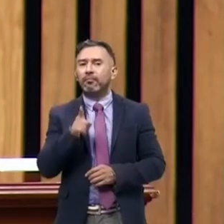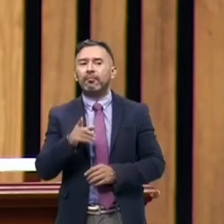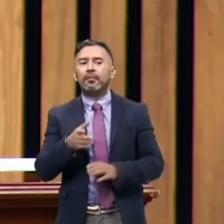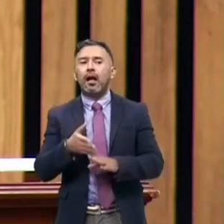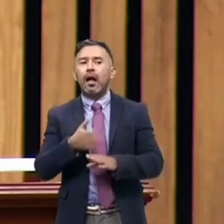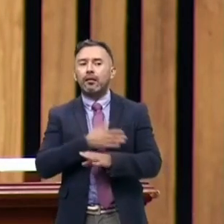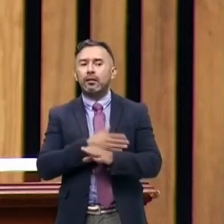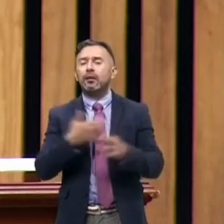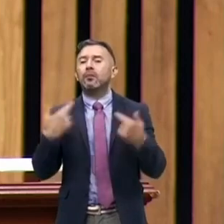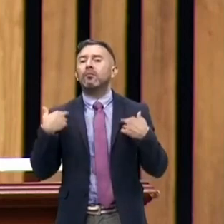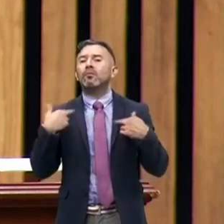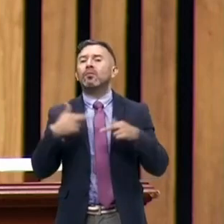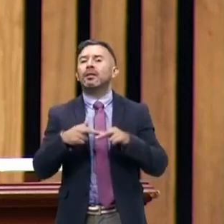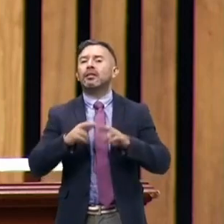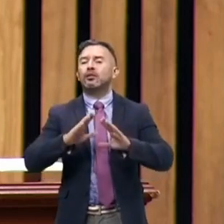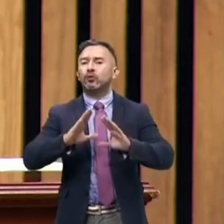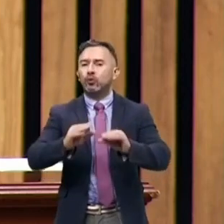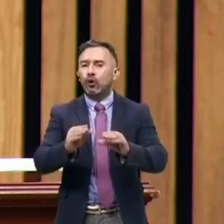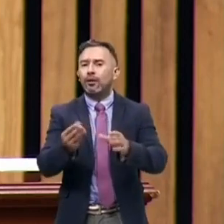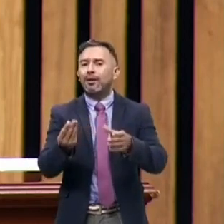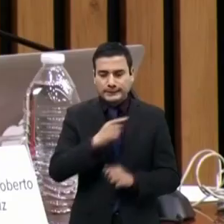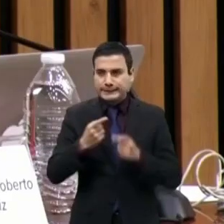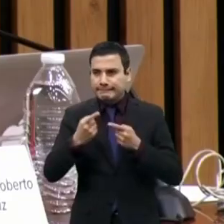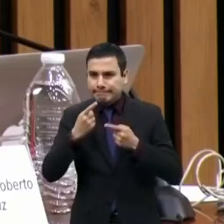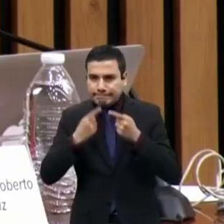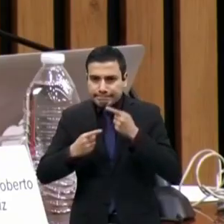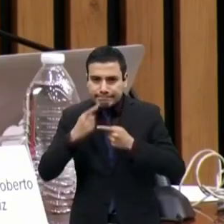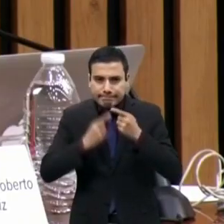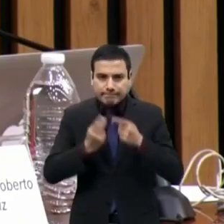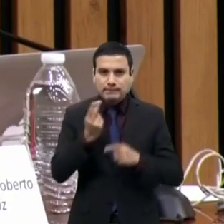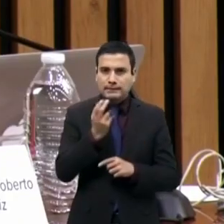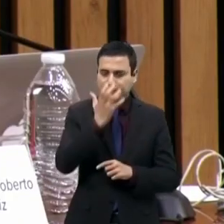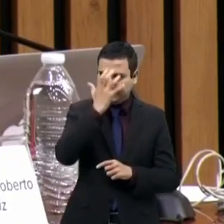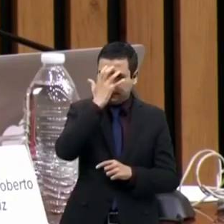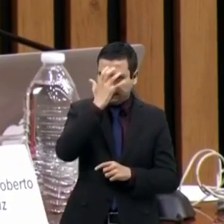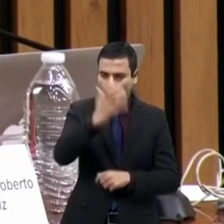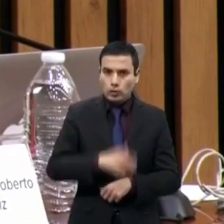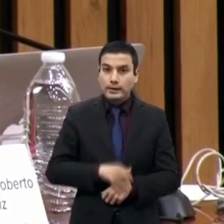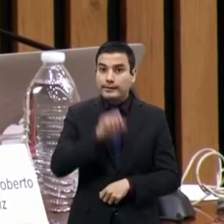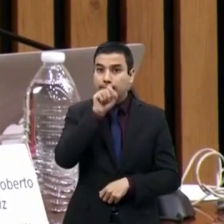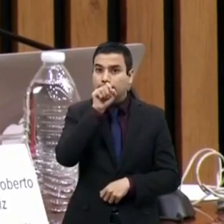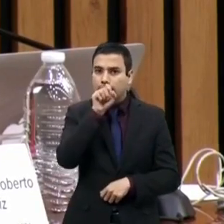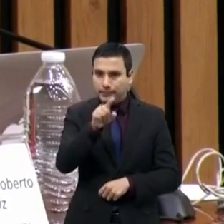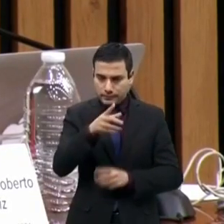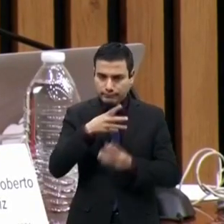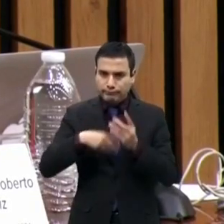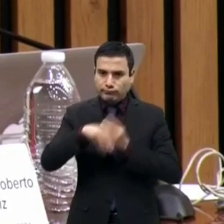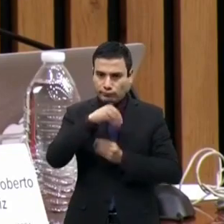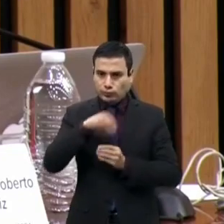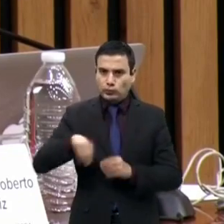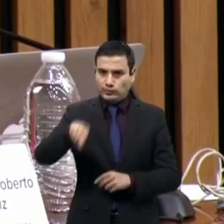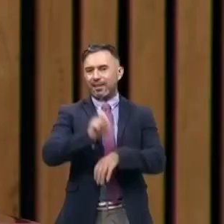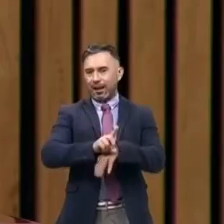para una posible consulta popular y la revocación de mandato. 5.000 millones, ¿qué le parece?